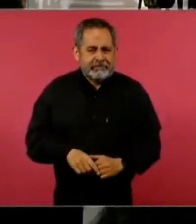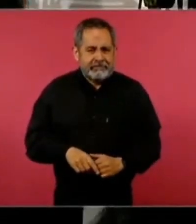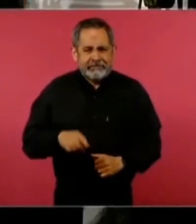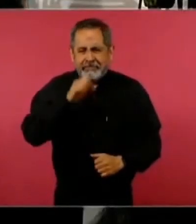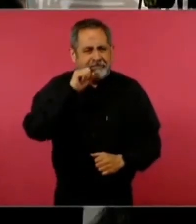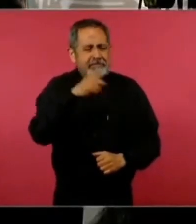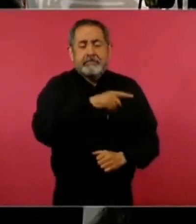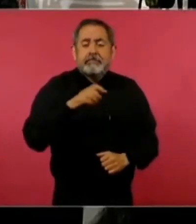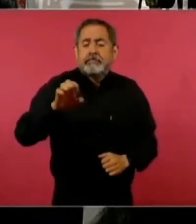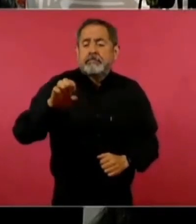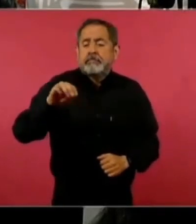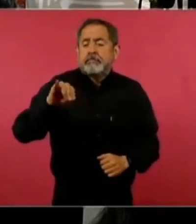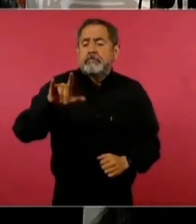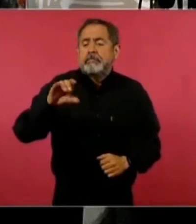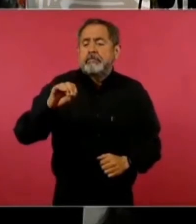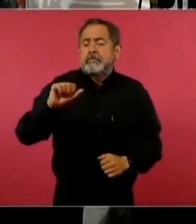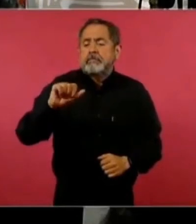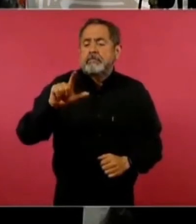Emilio Álvarez y Casa,